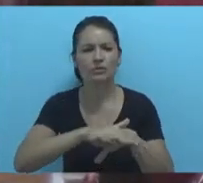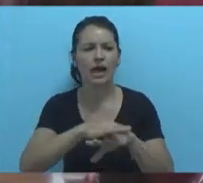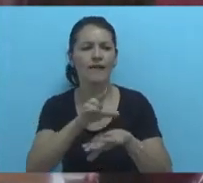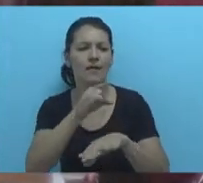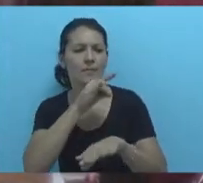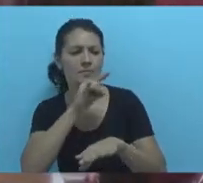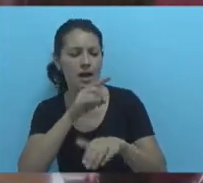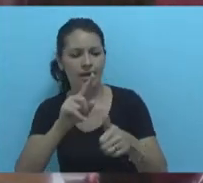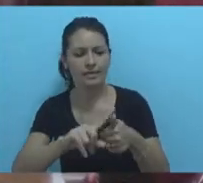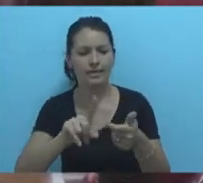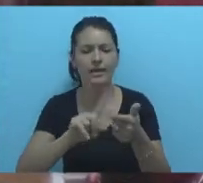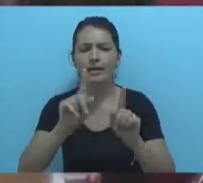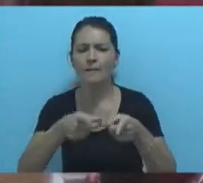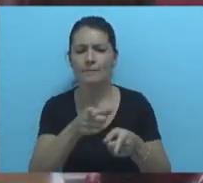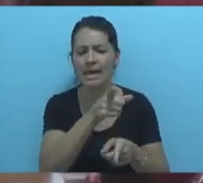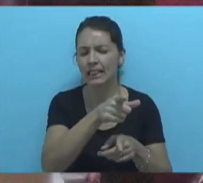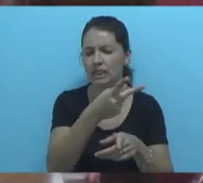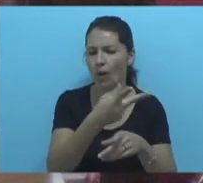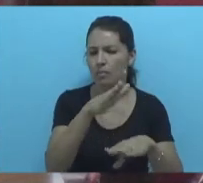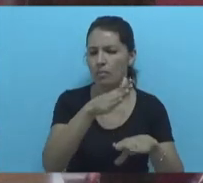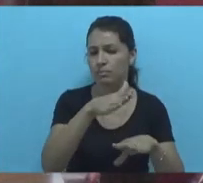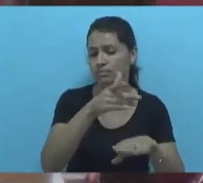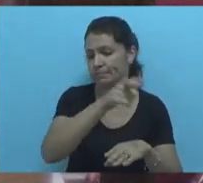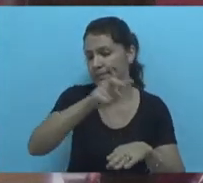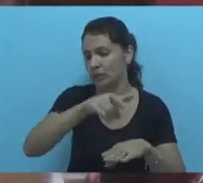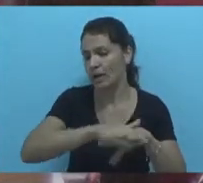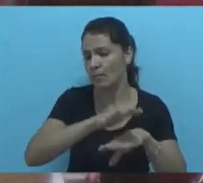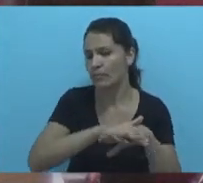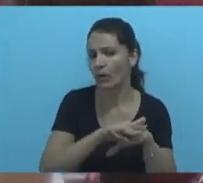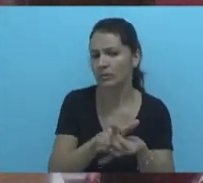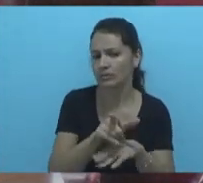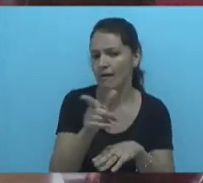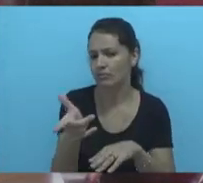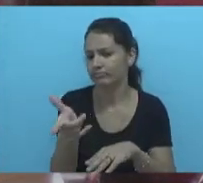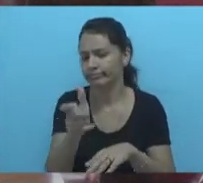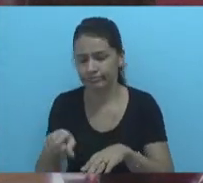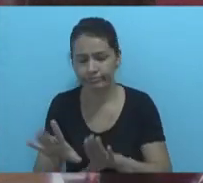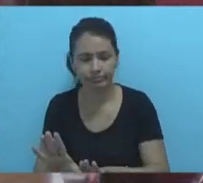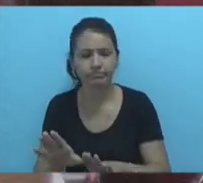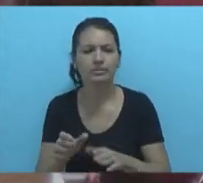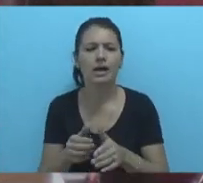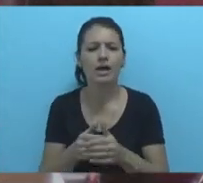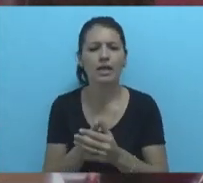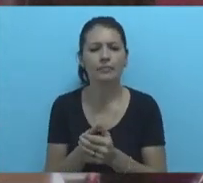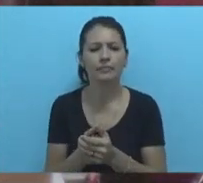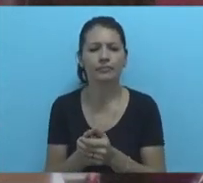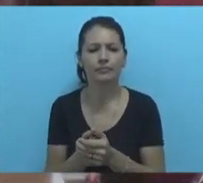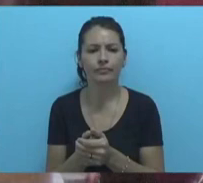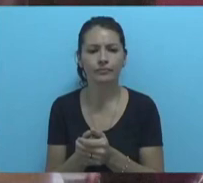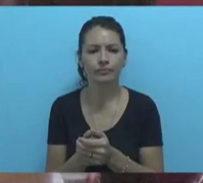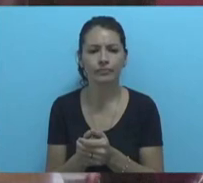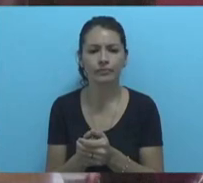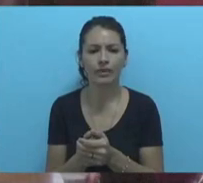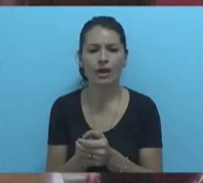con dolo eventual. Esto significa, no voy a aburrirlos con una cuestión técnica, pero es